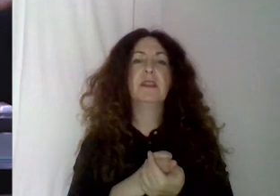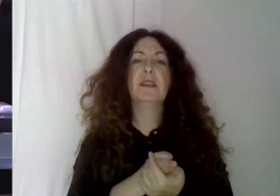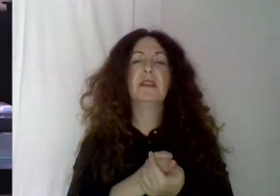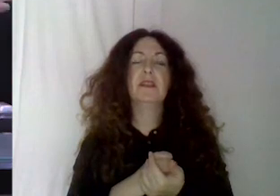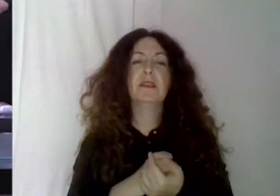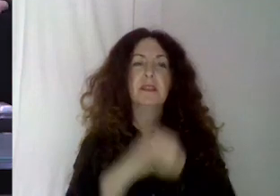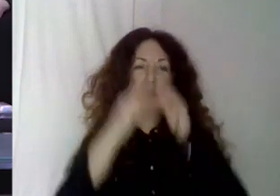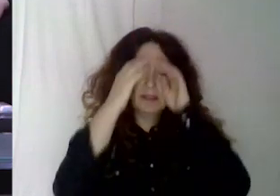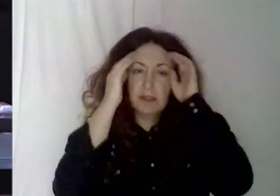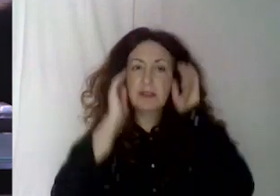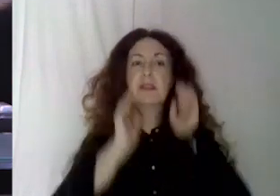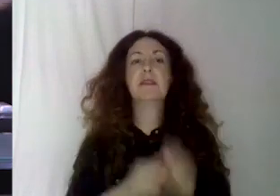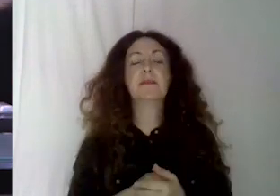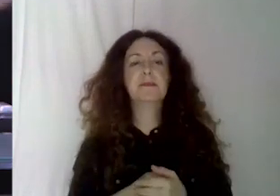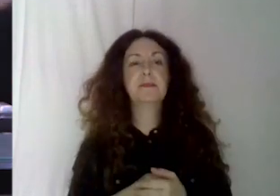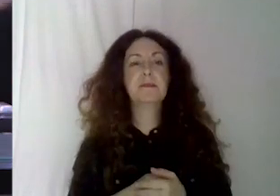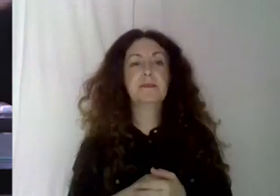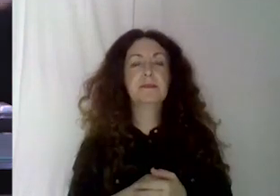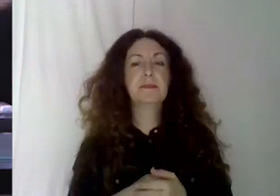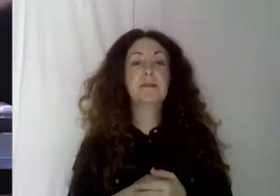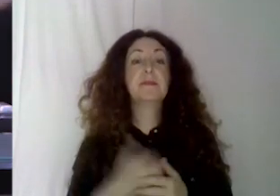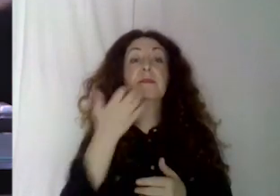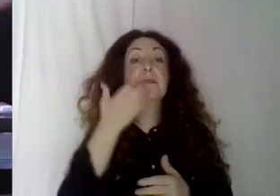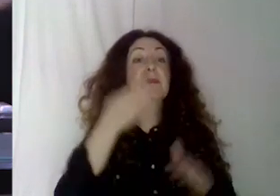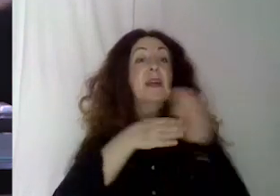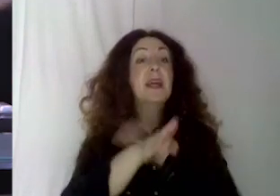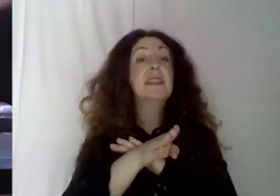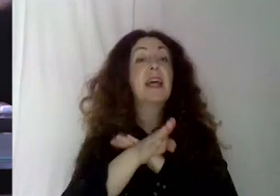fantásticos, y la vista inevitablemente se te va al fondo,